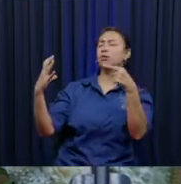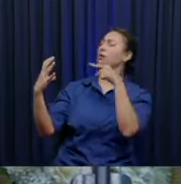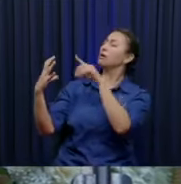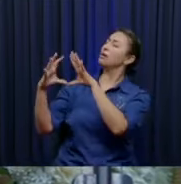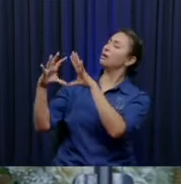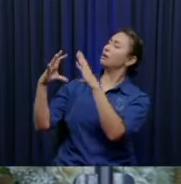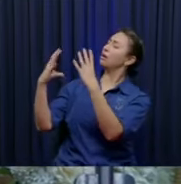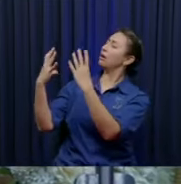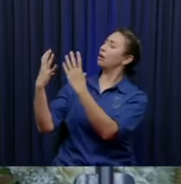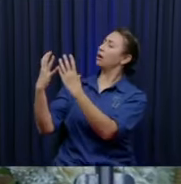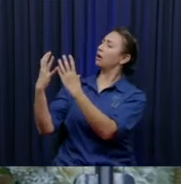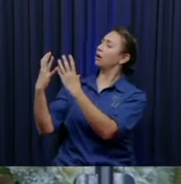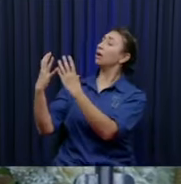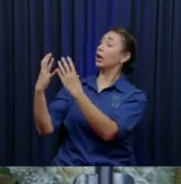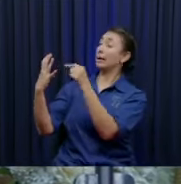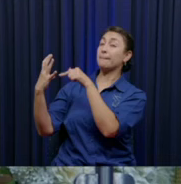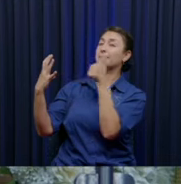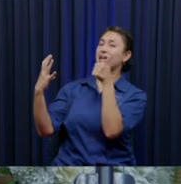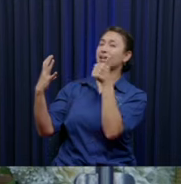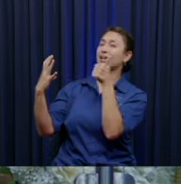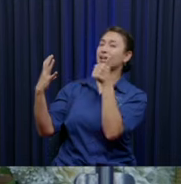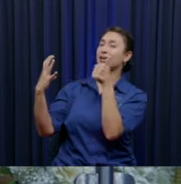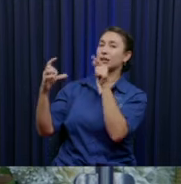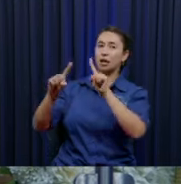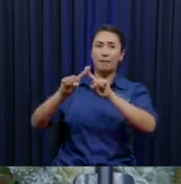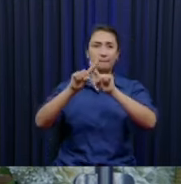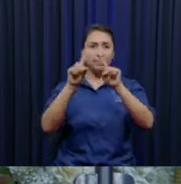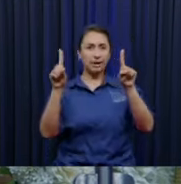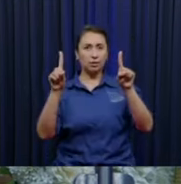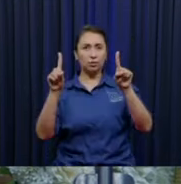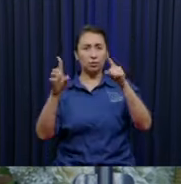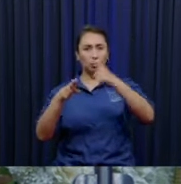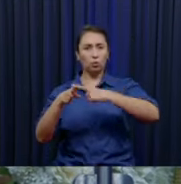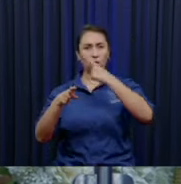que no era bueno que el hombre estuviera solo.